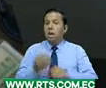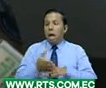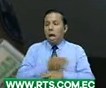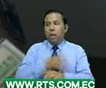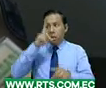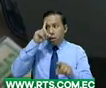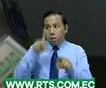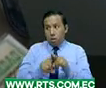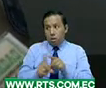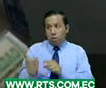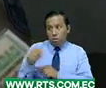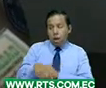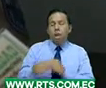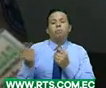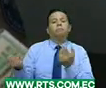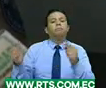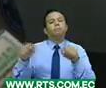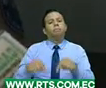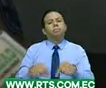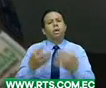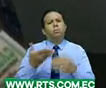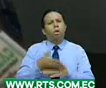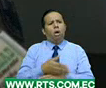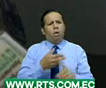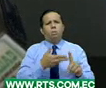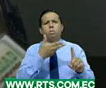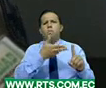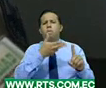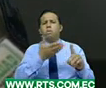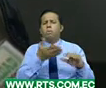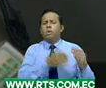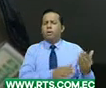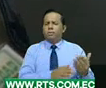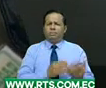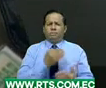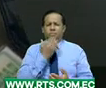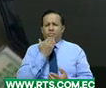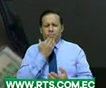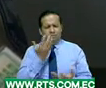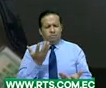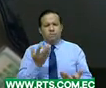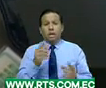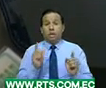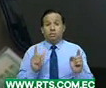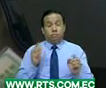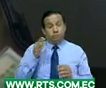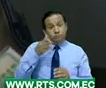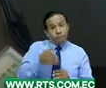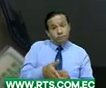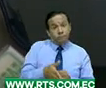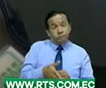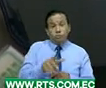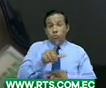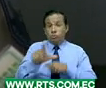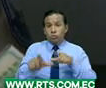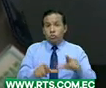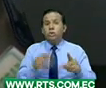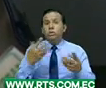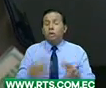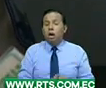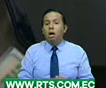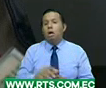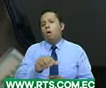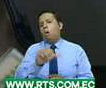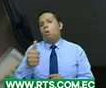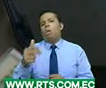concretar dicho negocio en ese momento en el que llegan al lugar pues habrían sido abordadas por